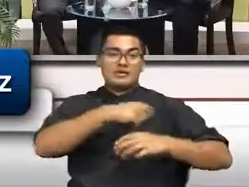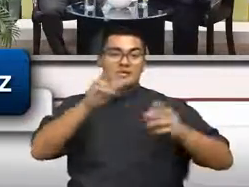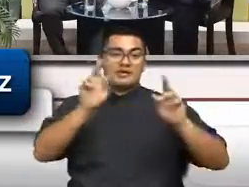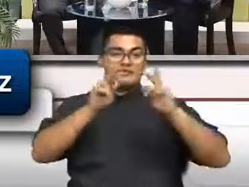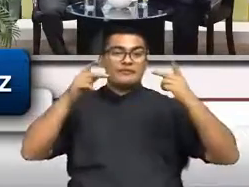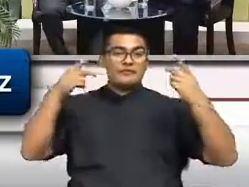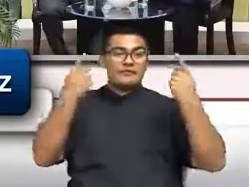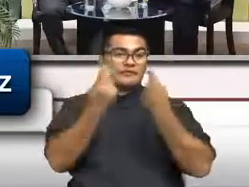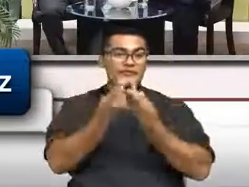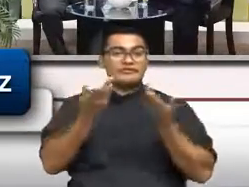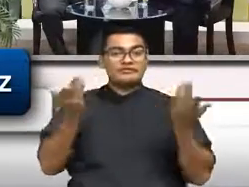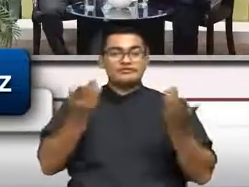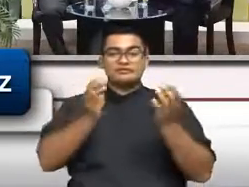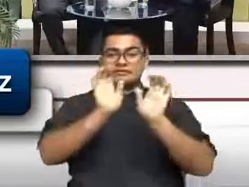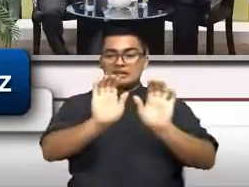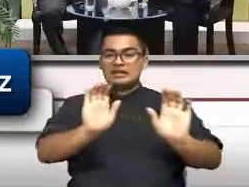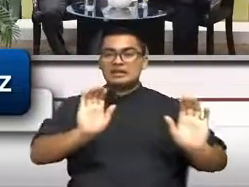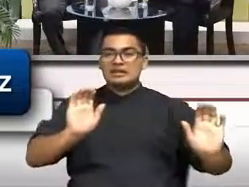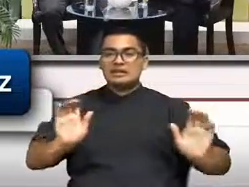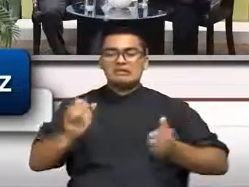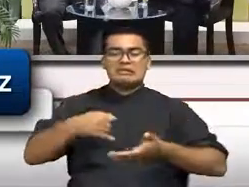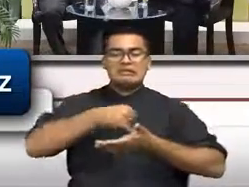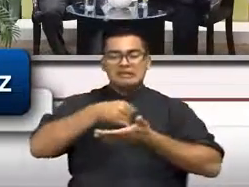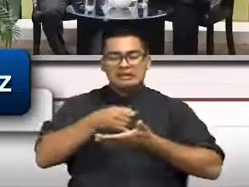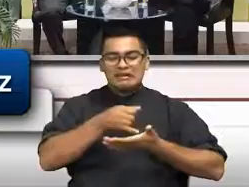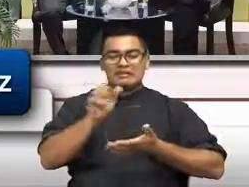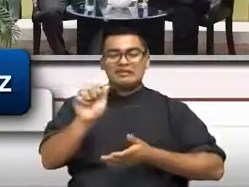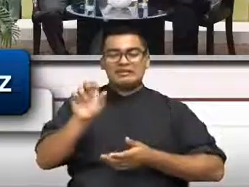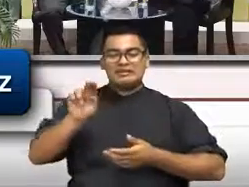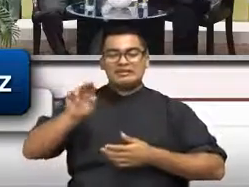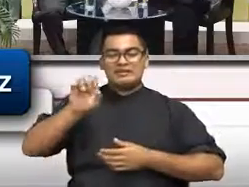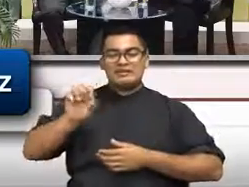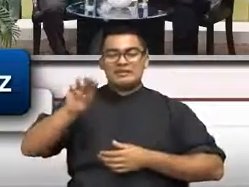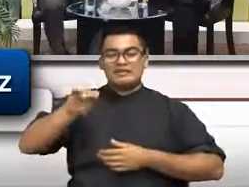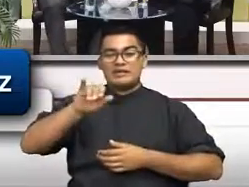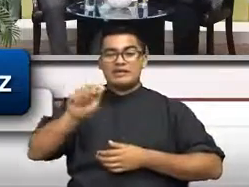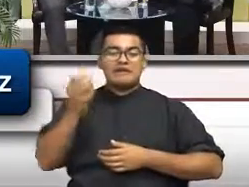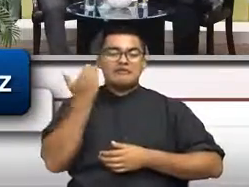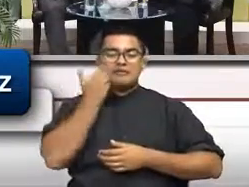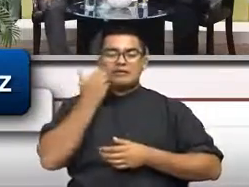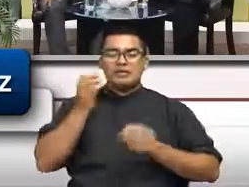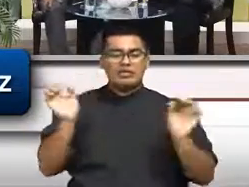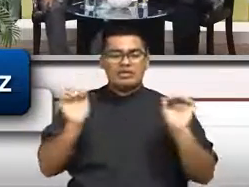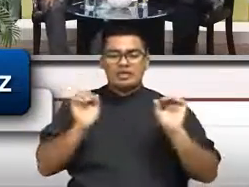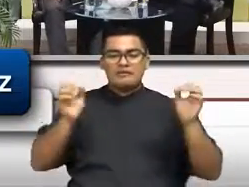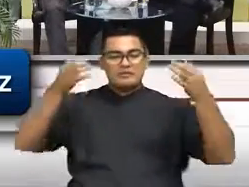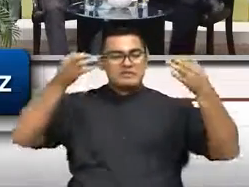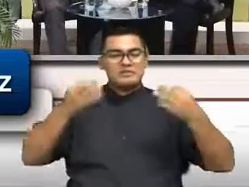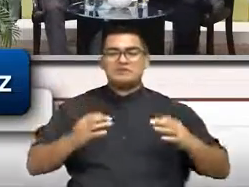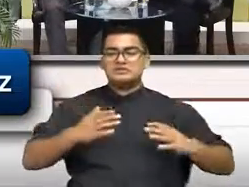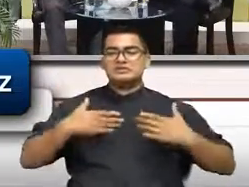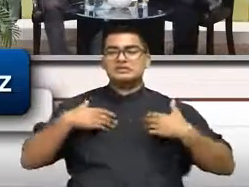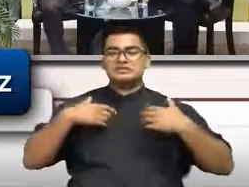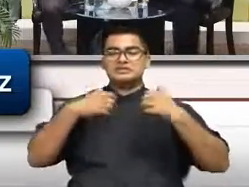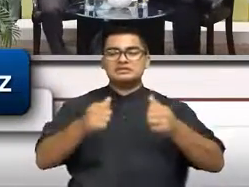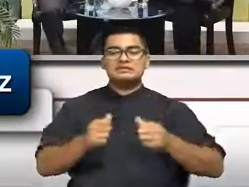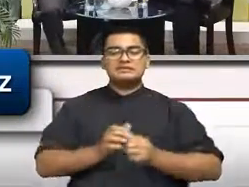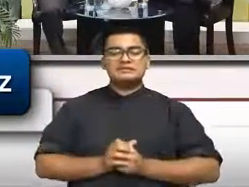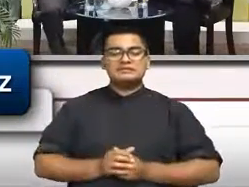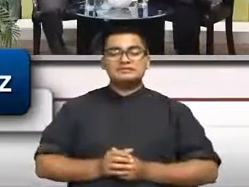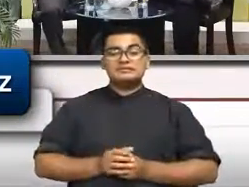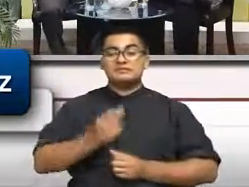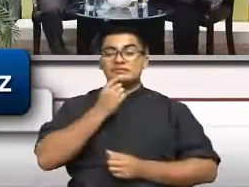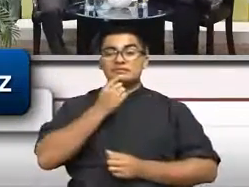eso contribuye a que el niño no esté con anemia y también no se enferme. Evidentemente, garantizarle el primer alimento del día, que sería